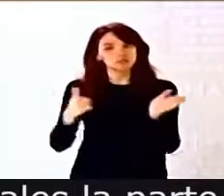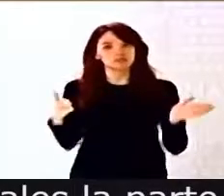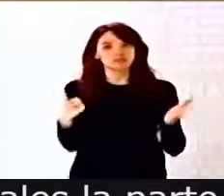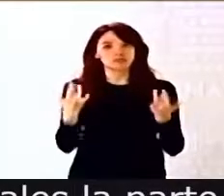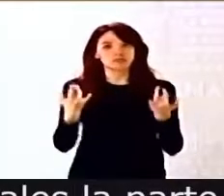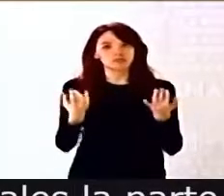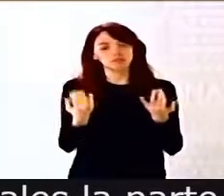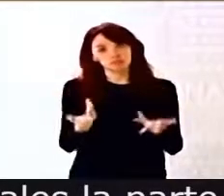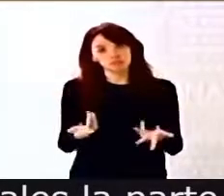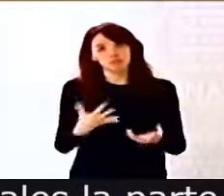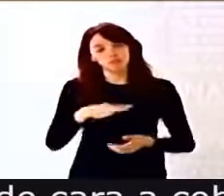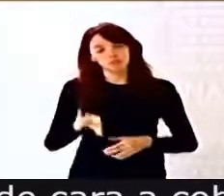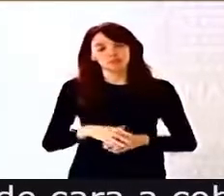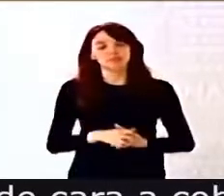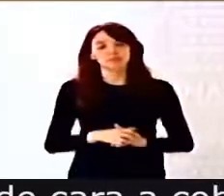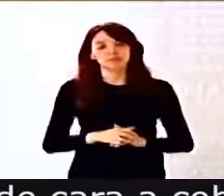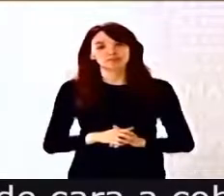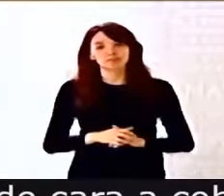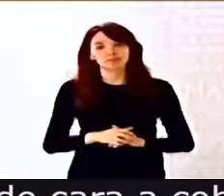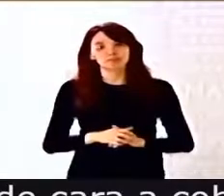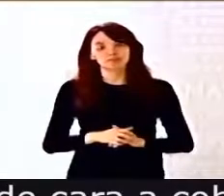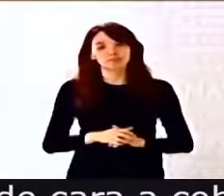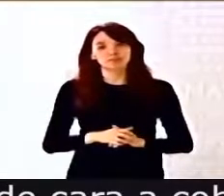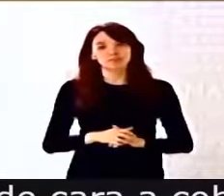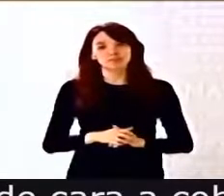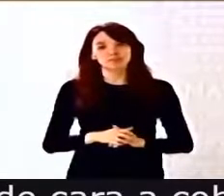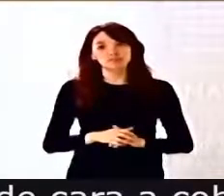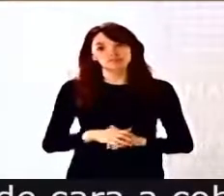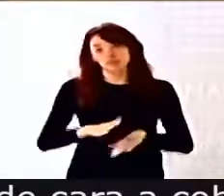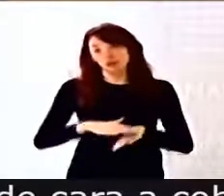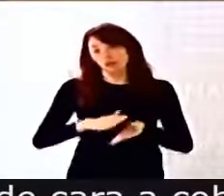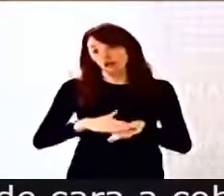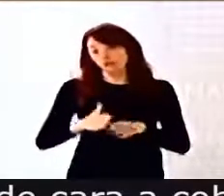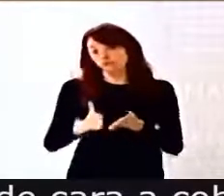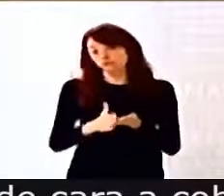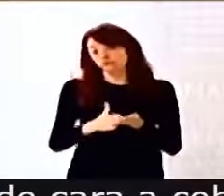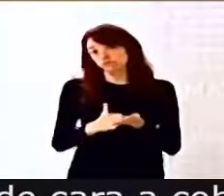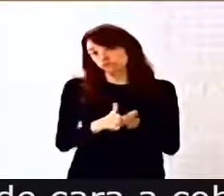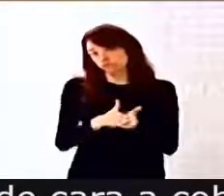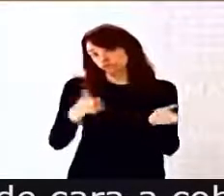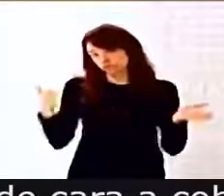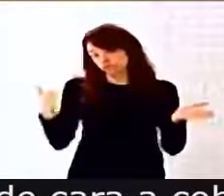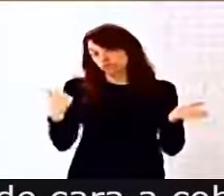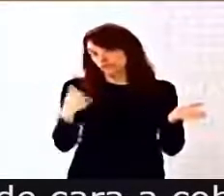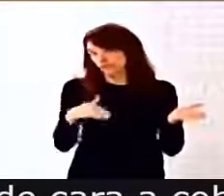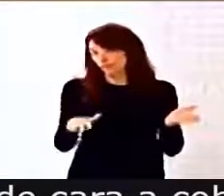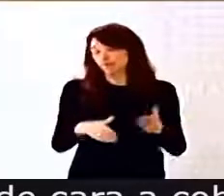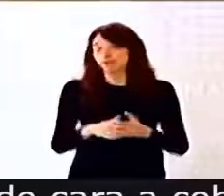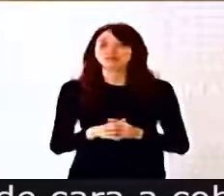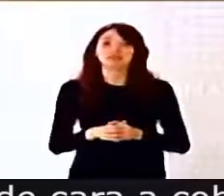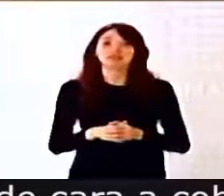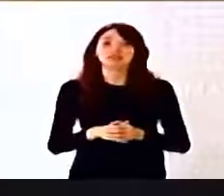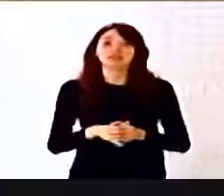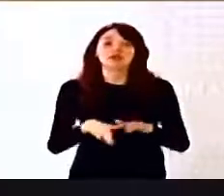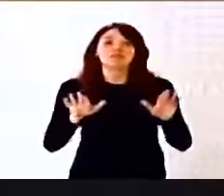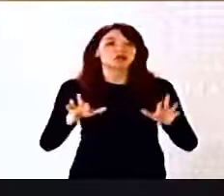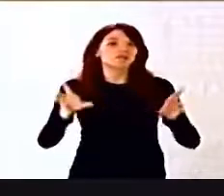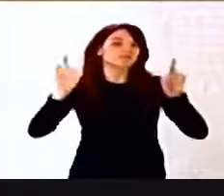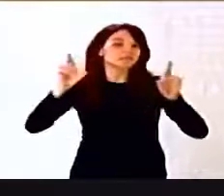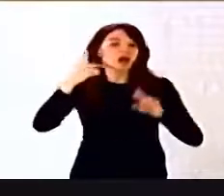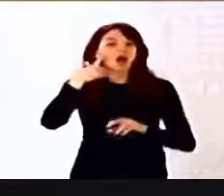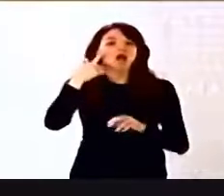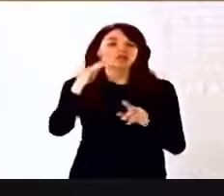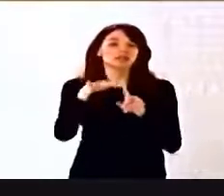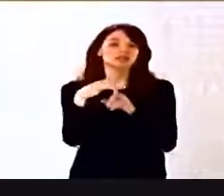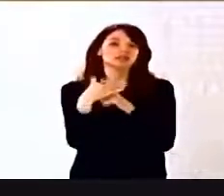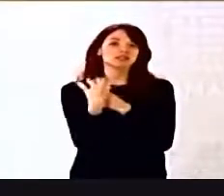antes, y que así lo cobren cuanto antes, ¿no? En cualquier caso, yo espero que esto esté